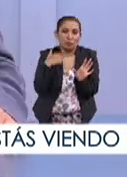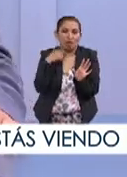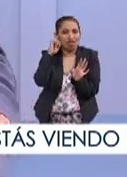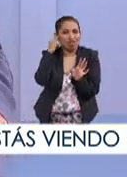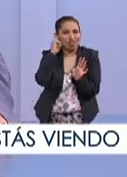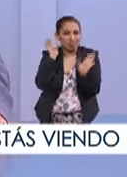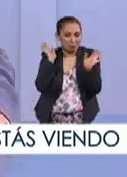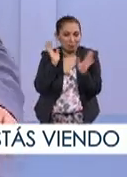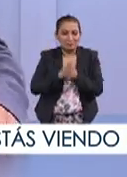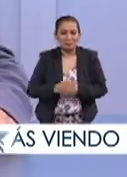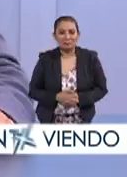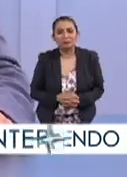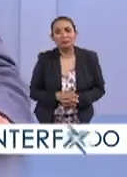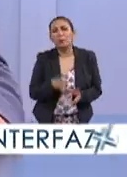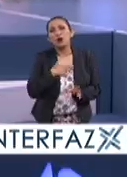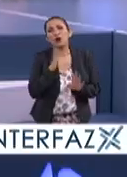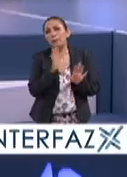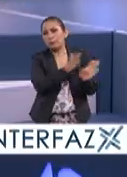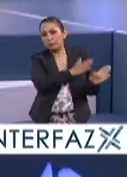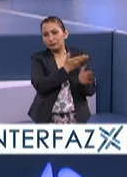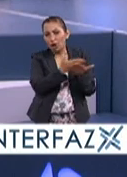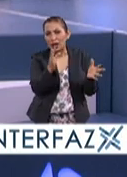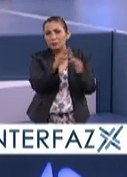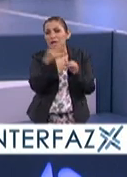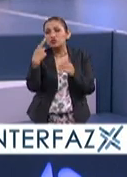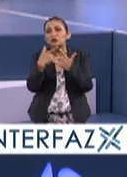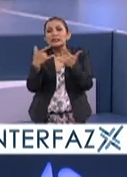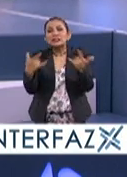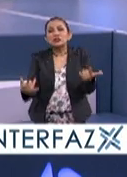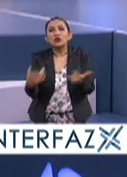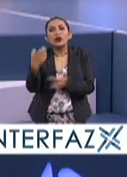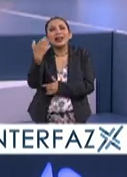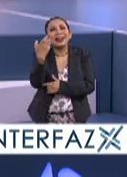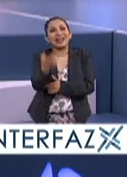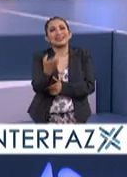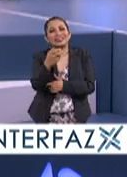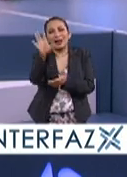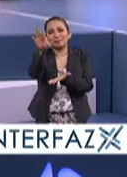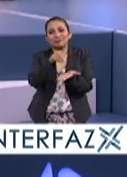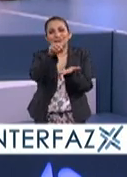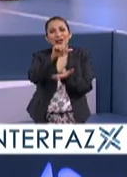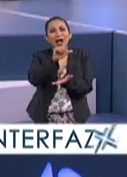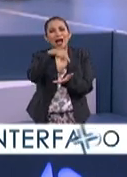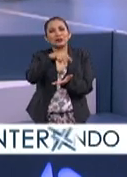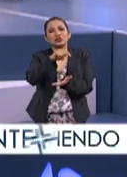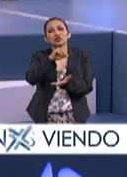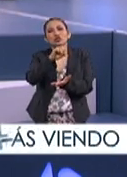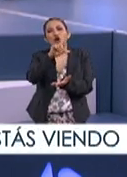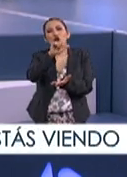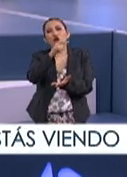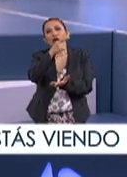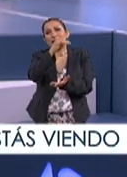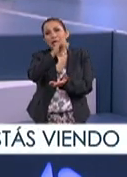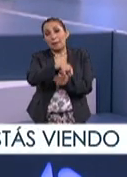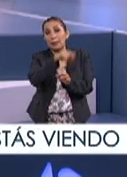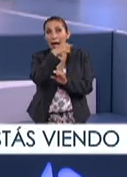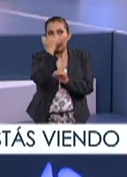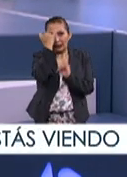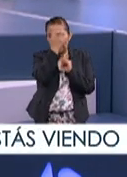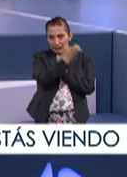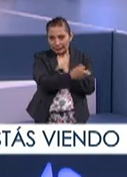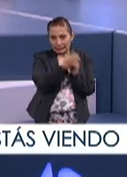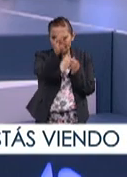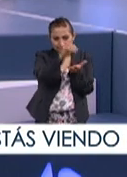enfadar. Bueno, cuéntenos un poco de la historia de esta antología. Bueno, esta antología nace